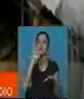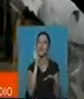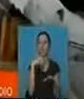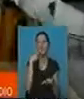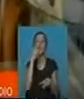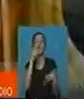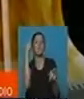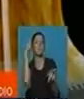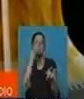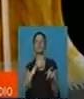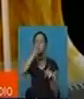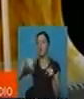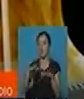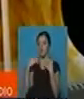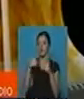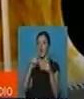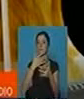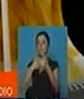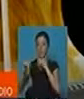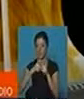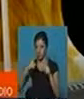una gran oportunidad.